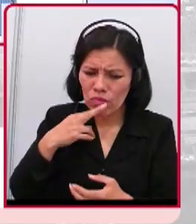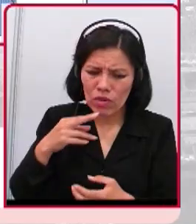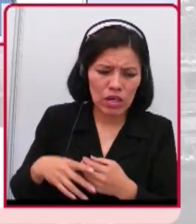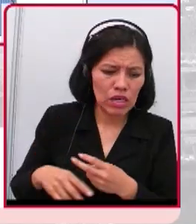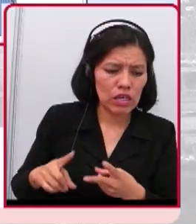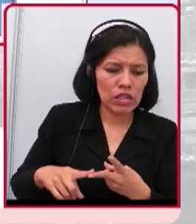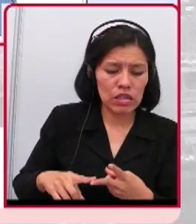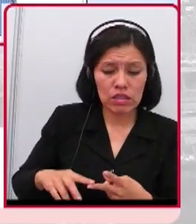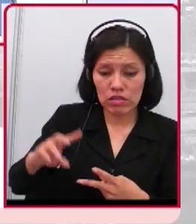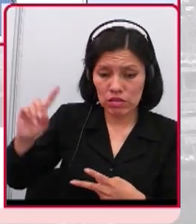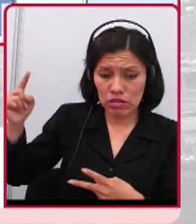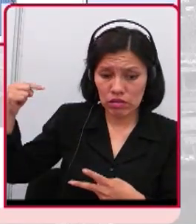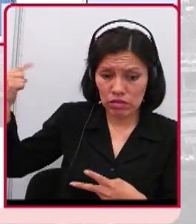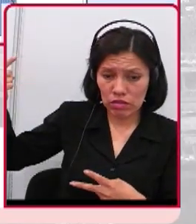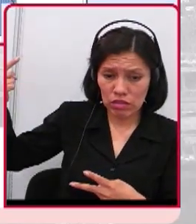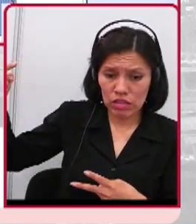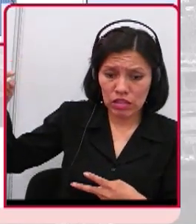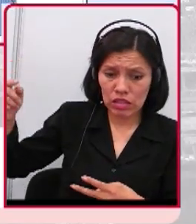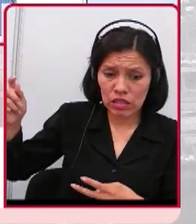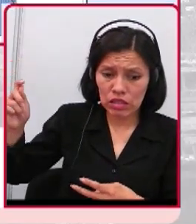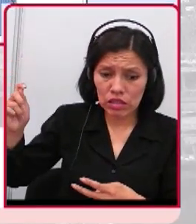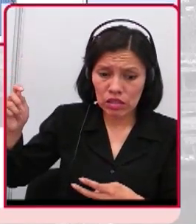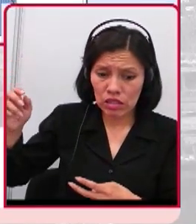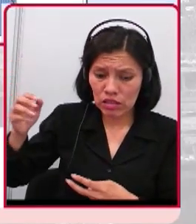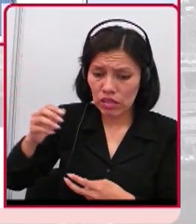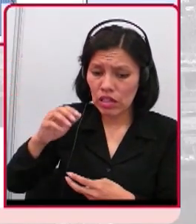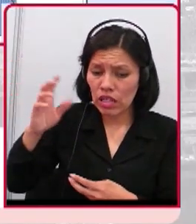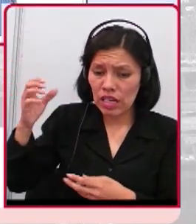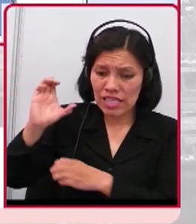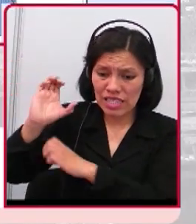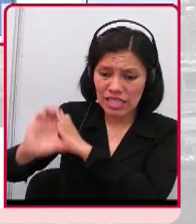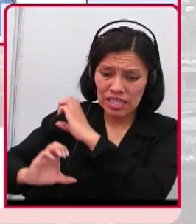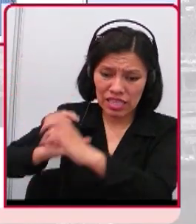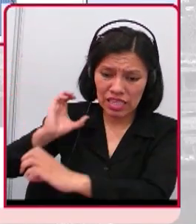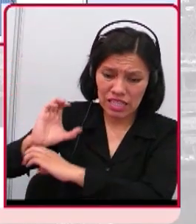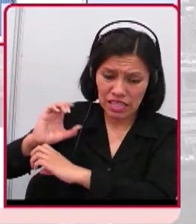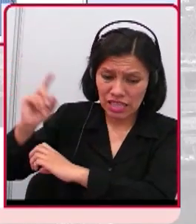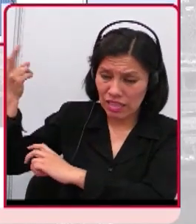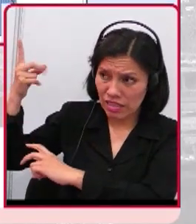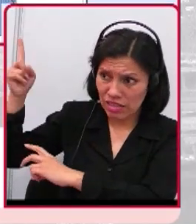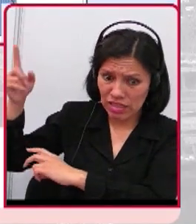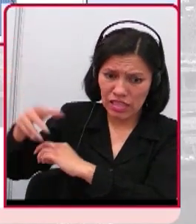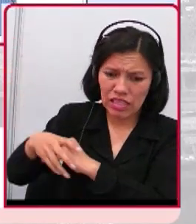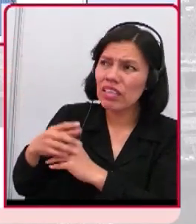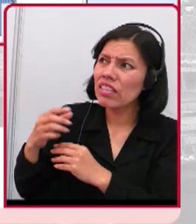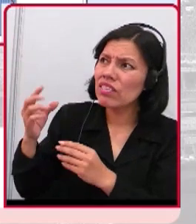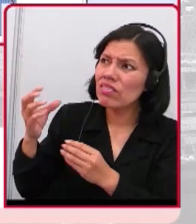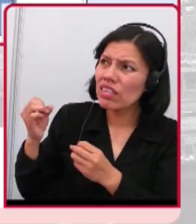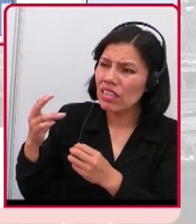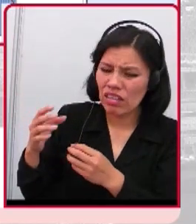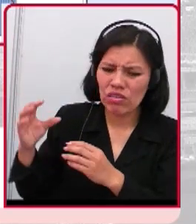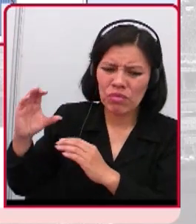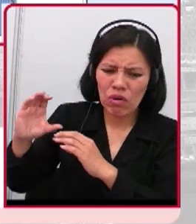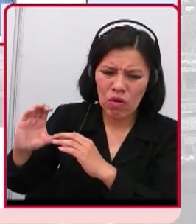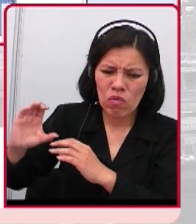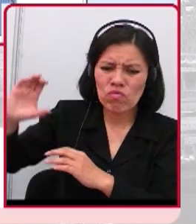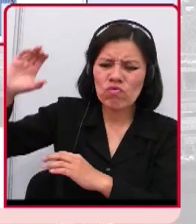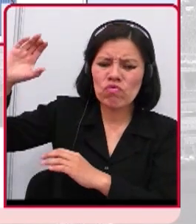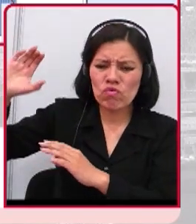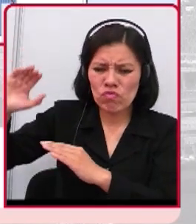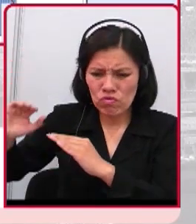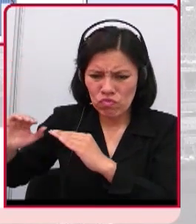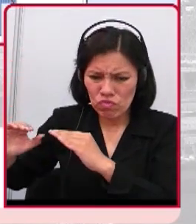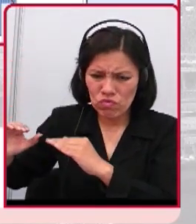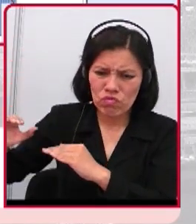gráfica de la derecha superior, el torque en color celeste tomaba un comportamiento oscilante, crítico,